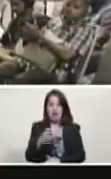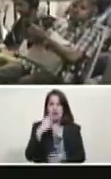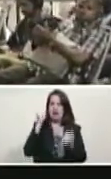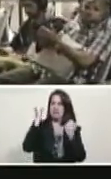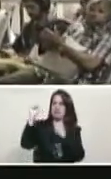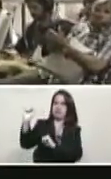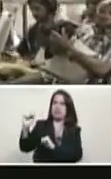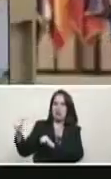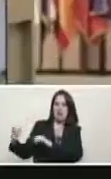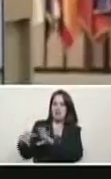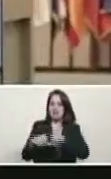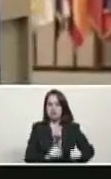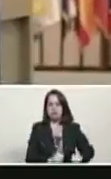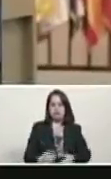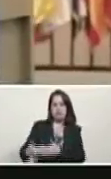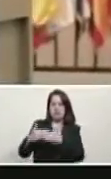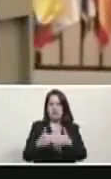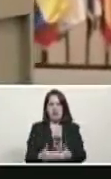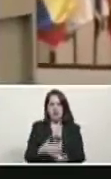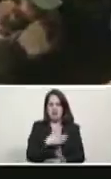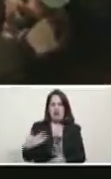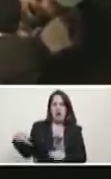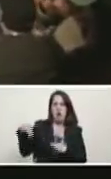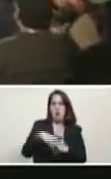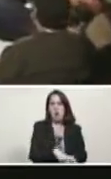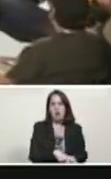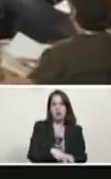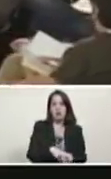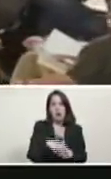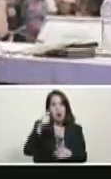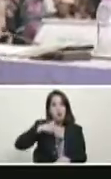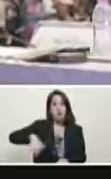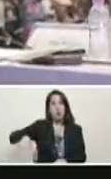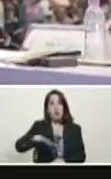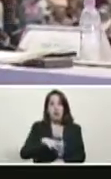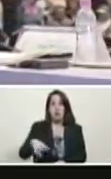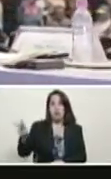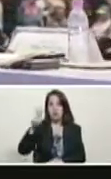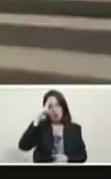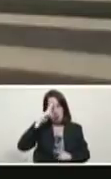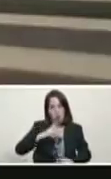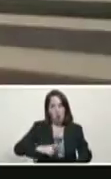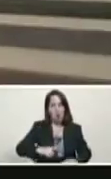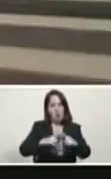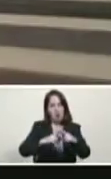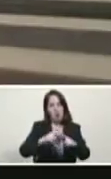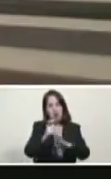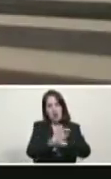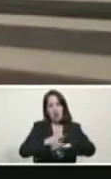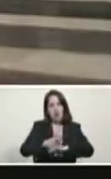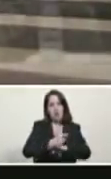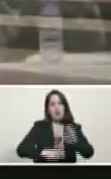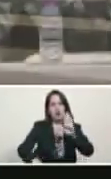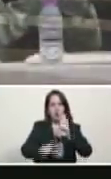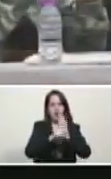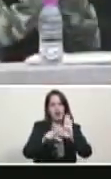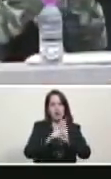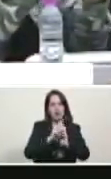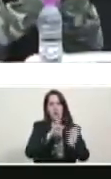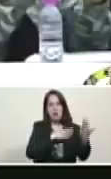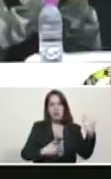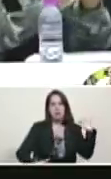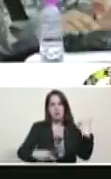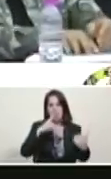intervención extranjera contra el pueblo venezolano y reconocen el gobierno legítimo del presidente nicolás maduro